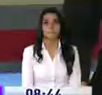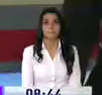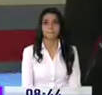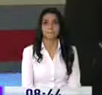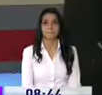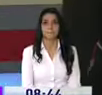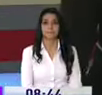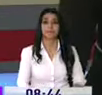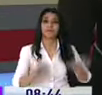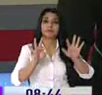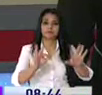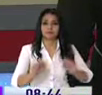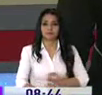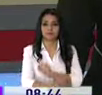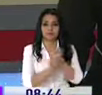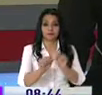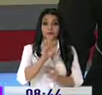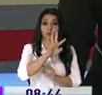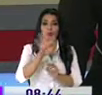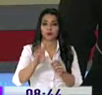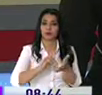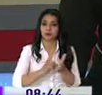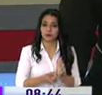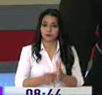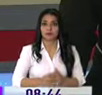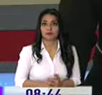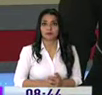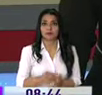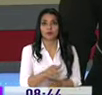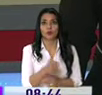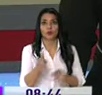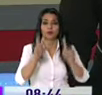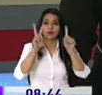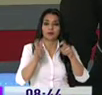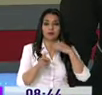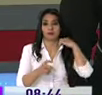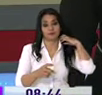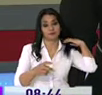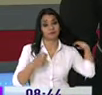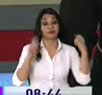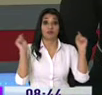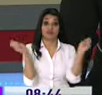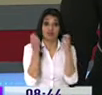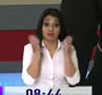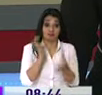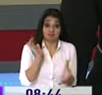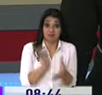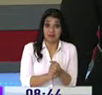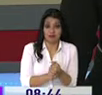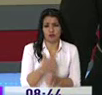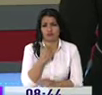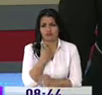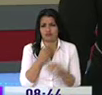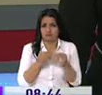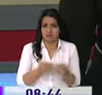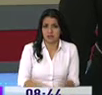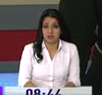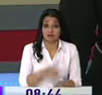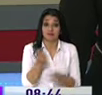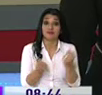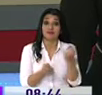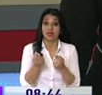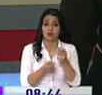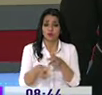Ocho de la mañana con 44 minutos y en otros temas les contamos que un festejo matrimonial terminó en tragedia. Un vehículo arrolló